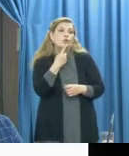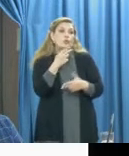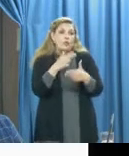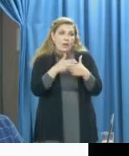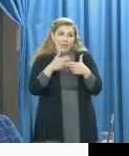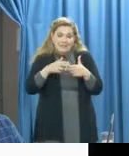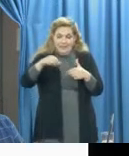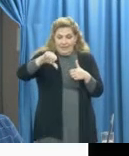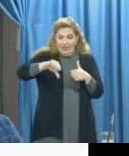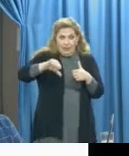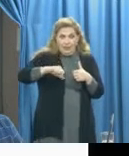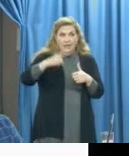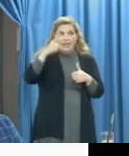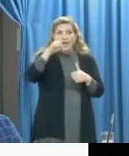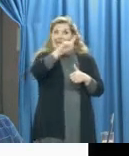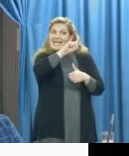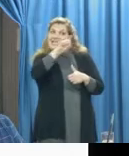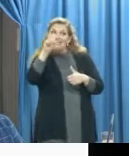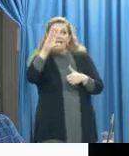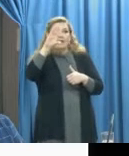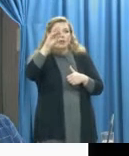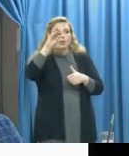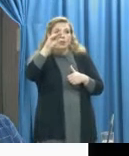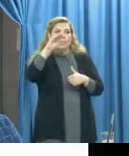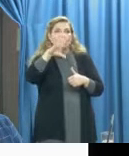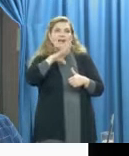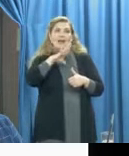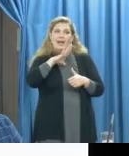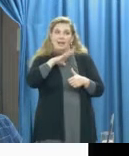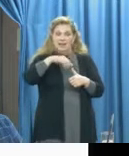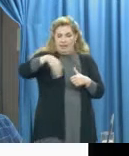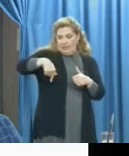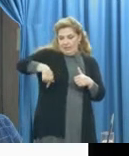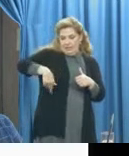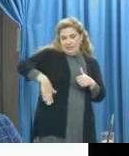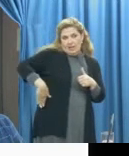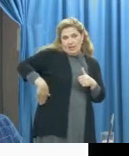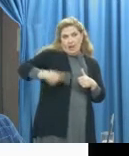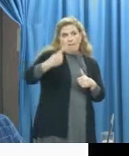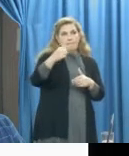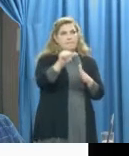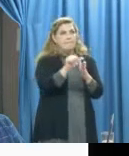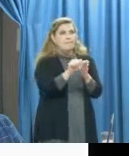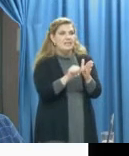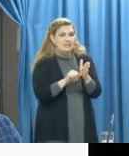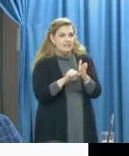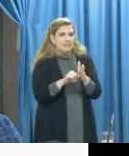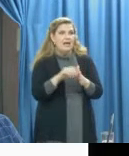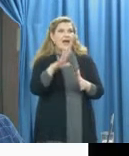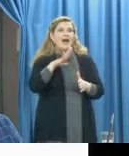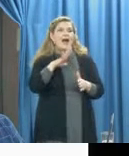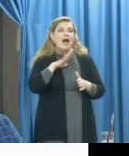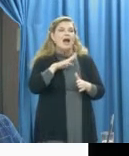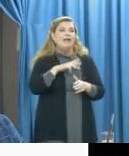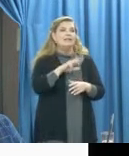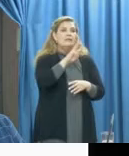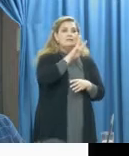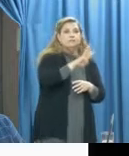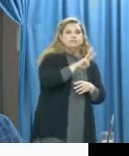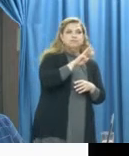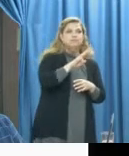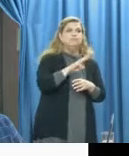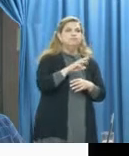se han descrito 190, hasta este mes, digamos. Hay una página que es